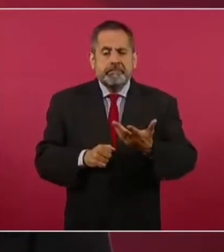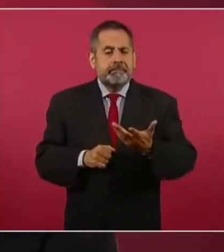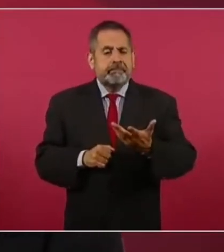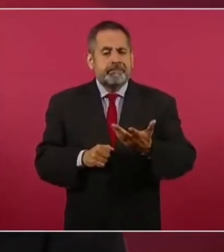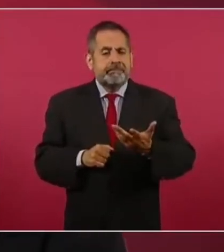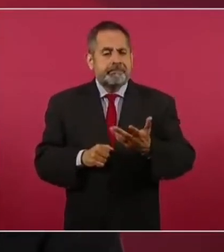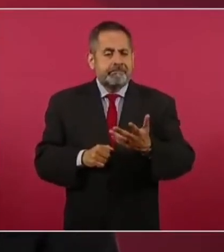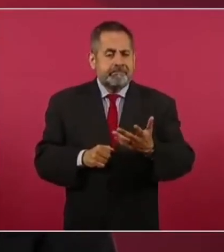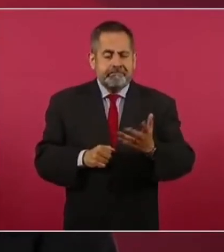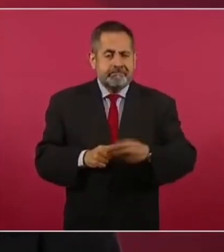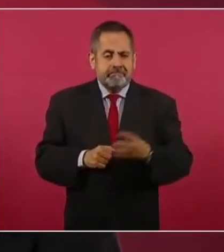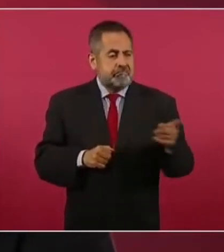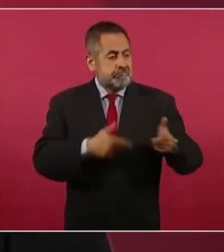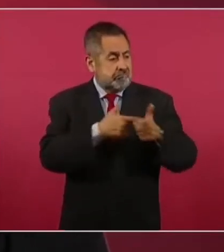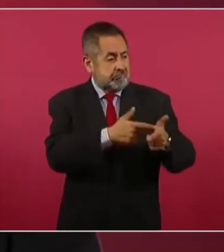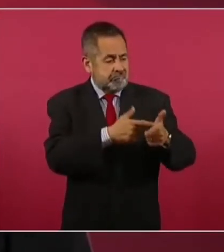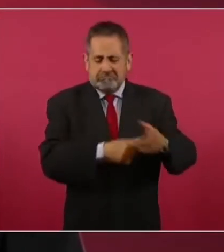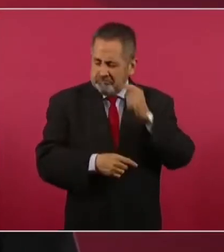aunque le sigan